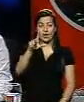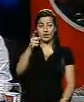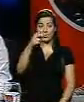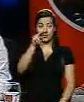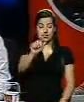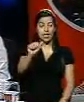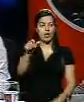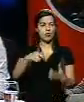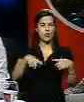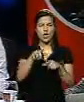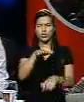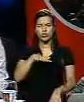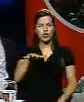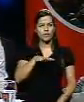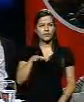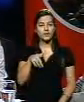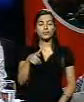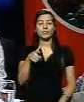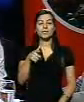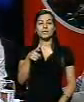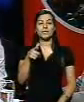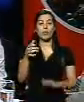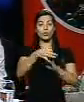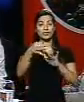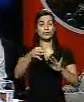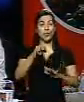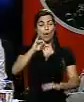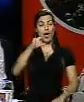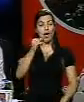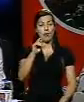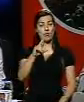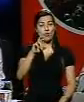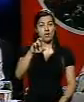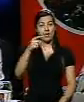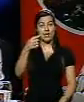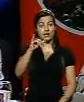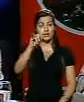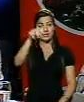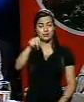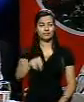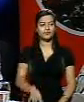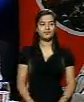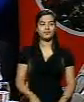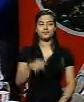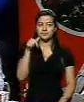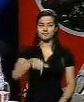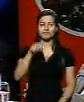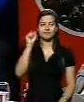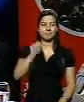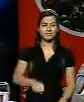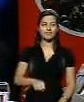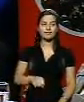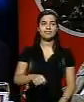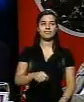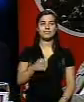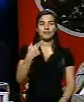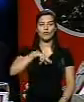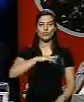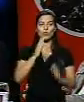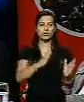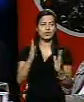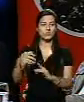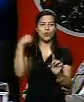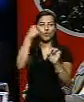en la ciudad de La Grita del municipio Jauregui. Sí, desde esta trinchera comunicacional y de organización de lucha